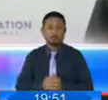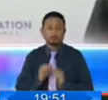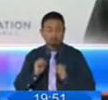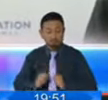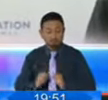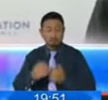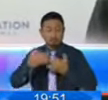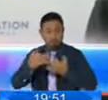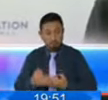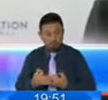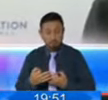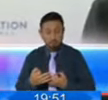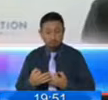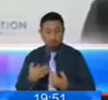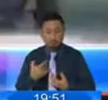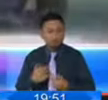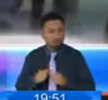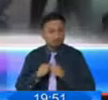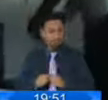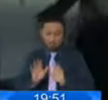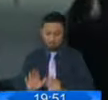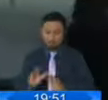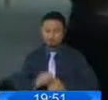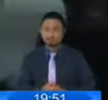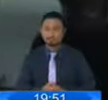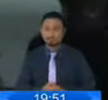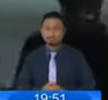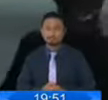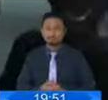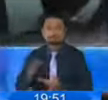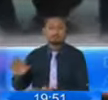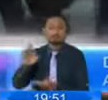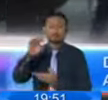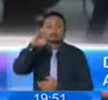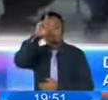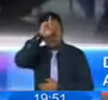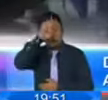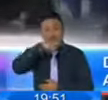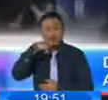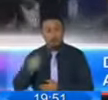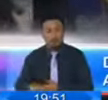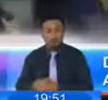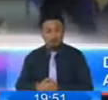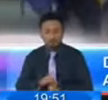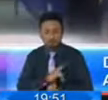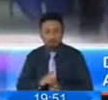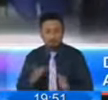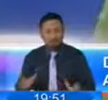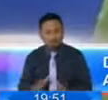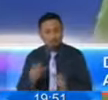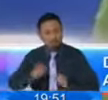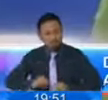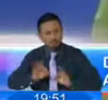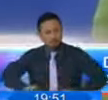resultados diplomáticos y quiero que se quede justo allí. Por su parte, representantes de Alemania y Rusia insisten en el